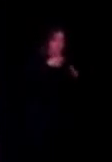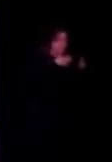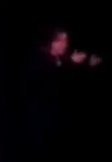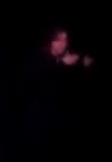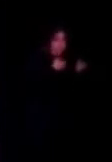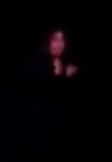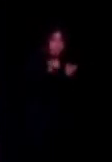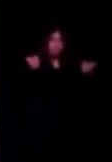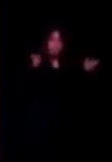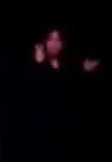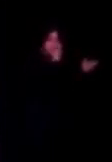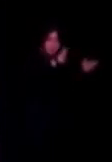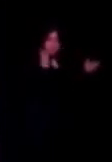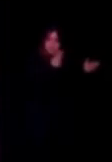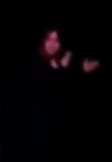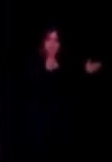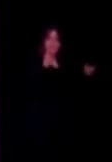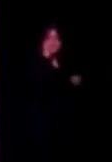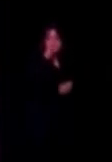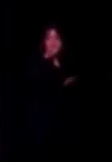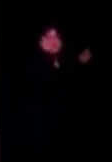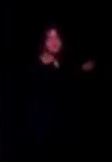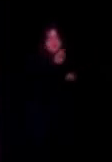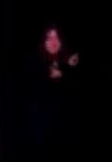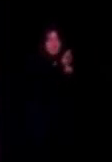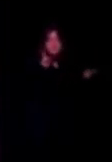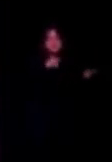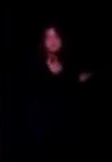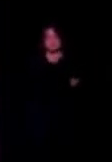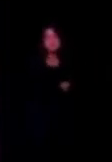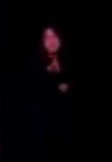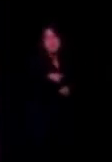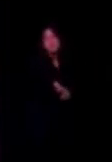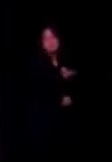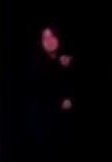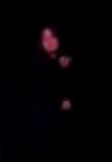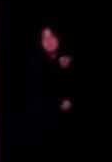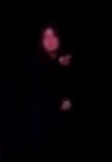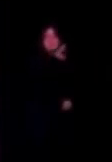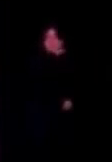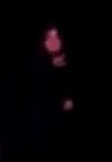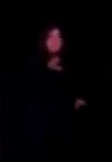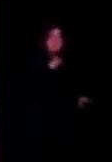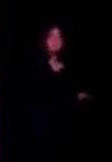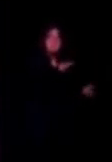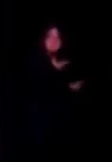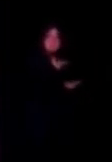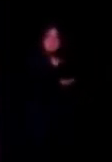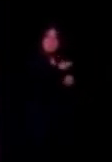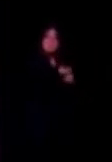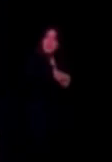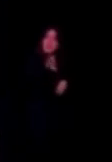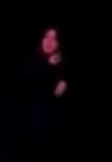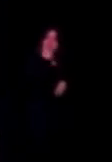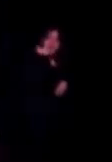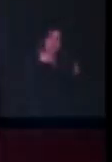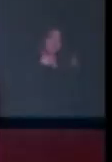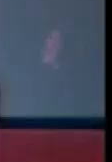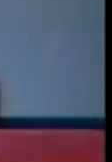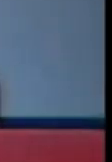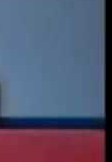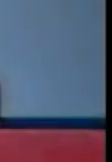verdad que no son así y que posiblemente es exagerado, pero bueno, a mí me ayuda a entender lo que es un camino, una vía de tránsito